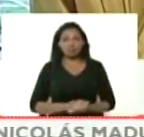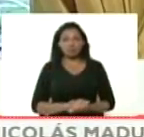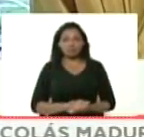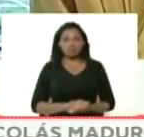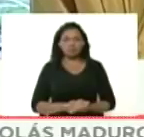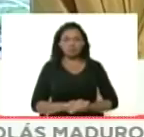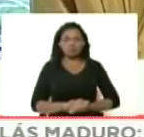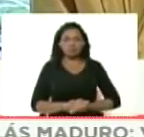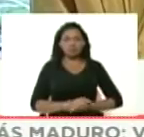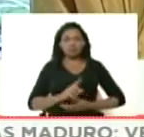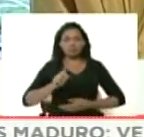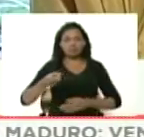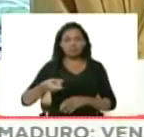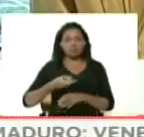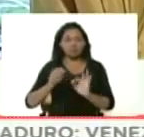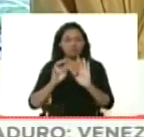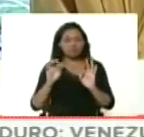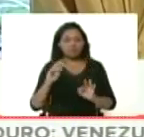Tenemos que buscar, en medio